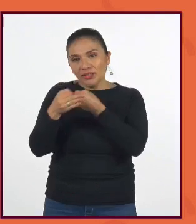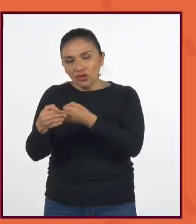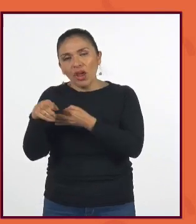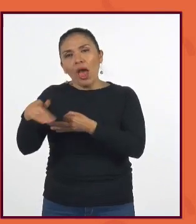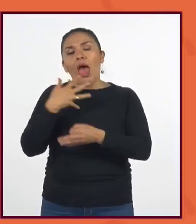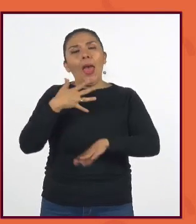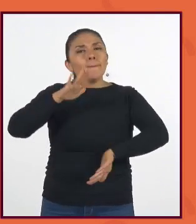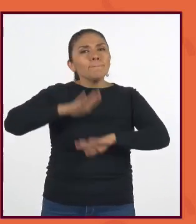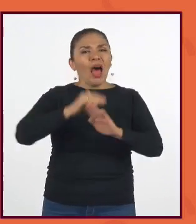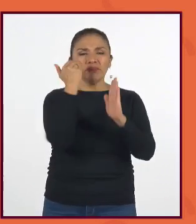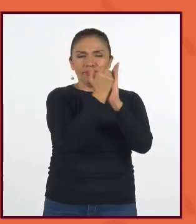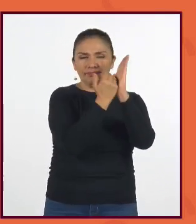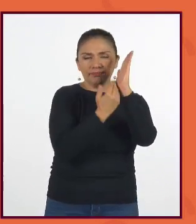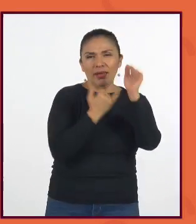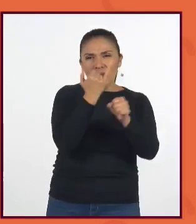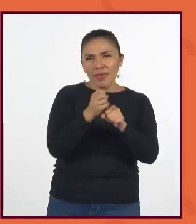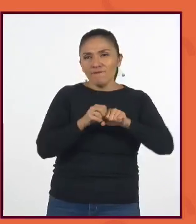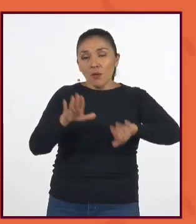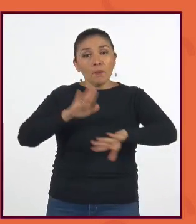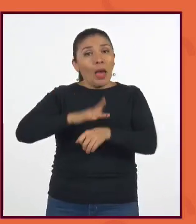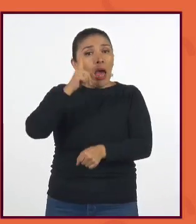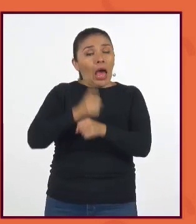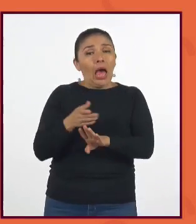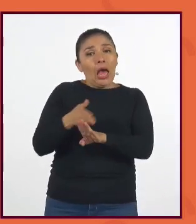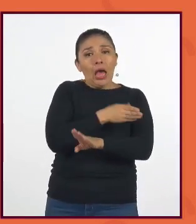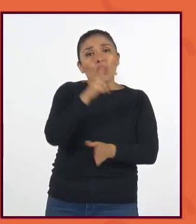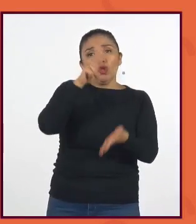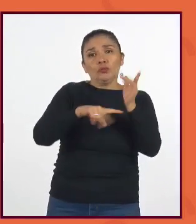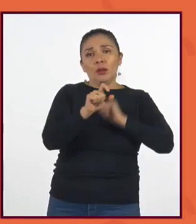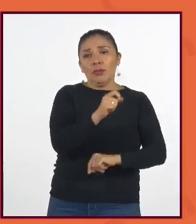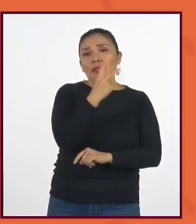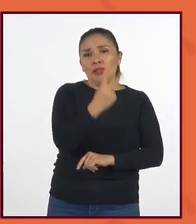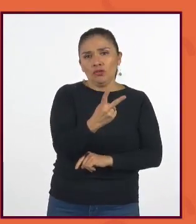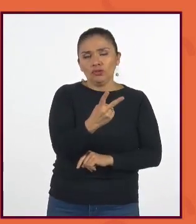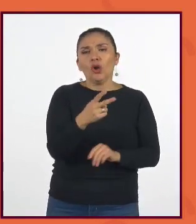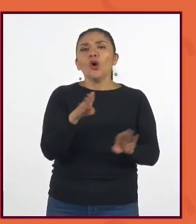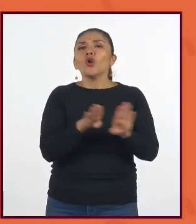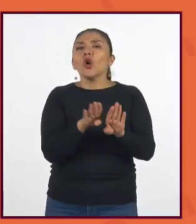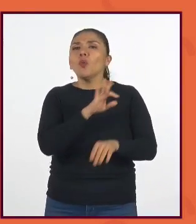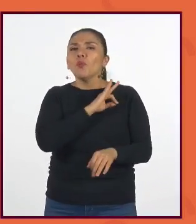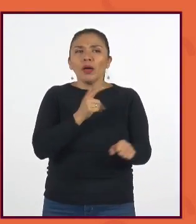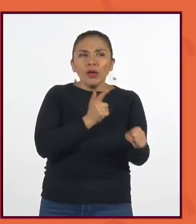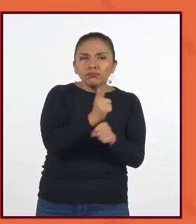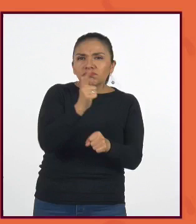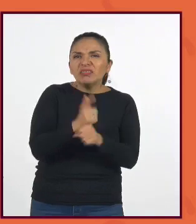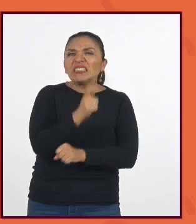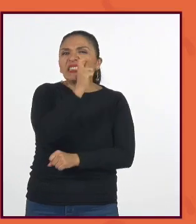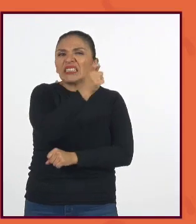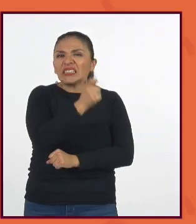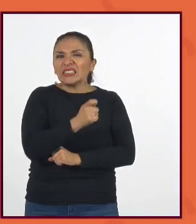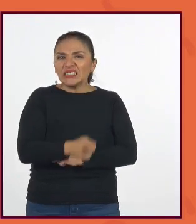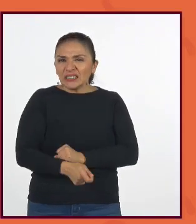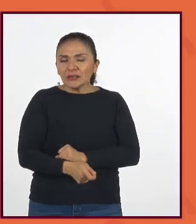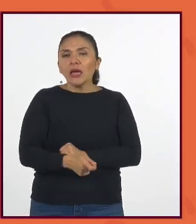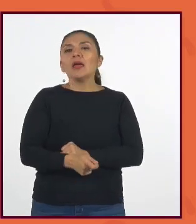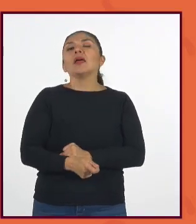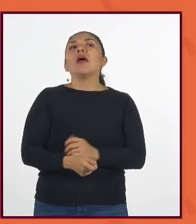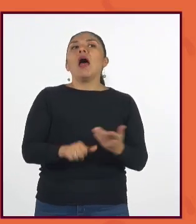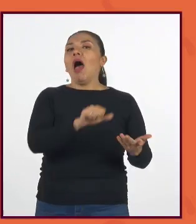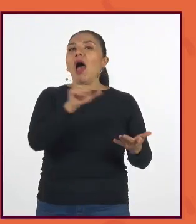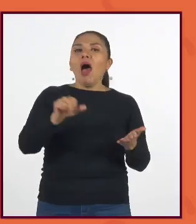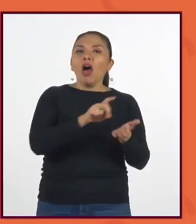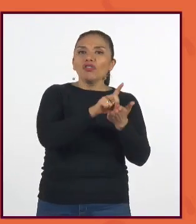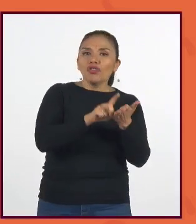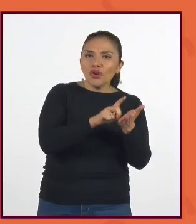más datos en la primera, la del 2022, de qué detectar, ¿no? Sobre todo qué detectar tanto en sustancias